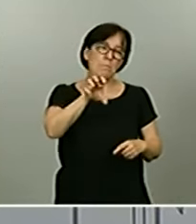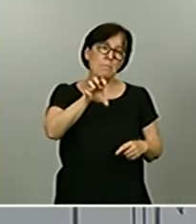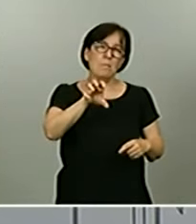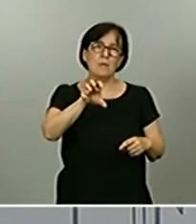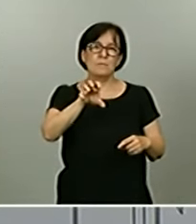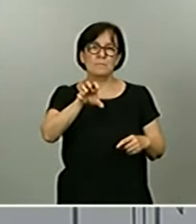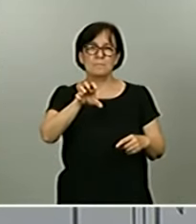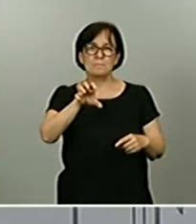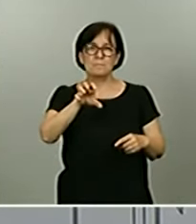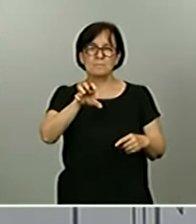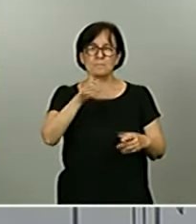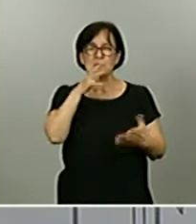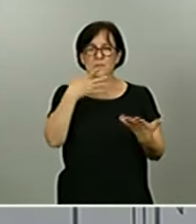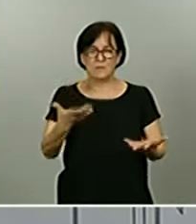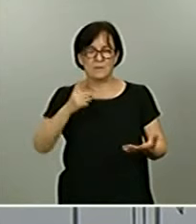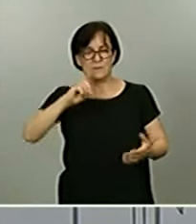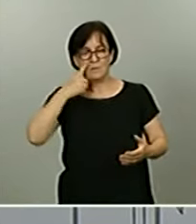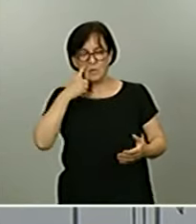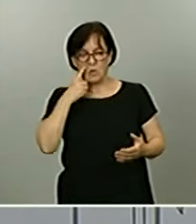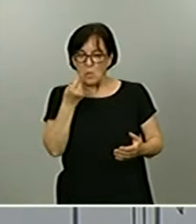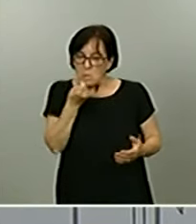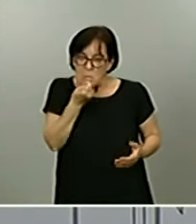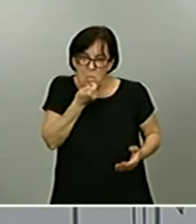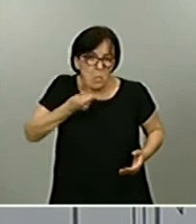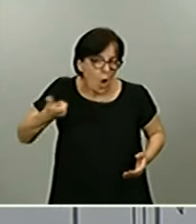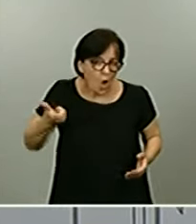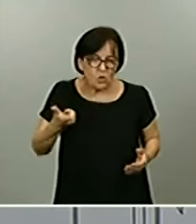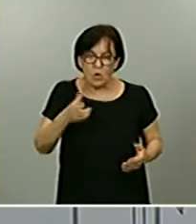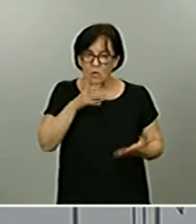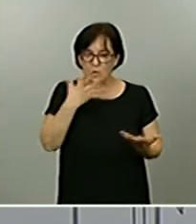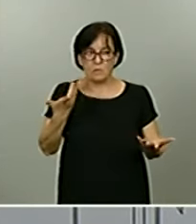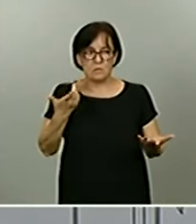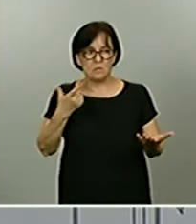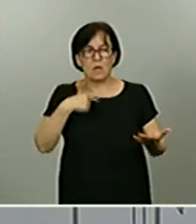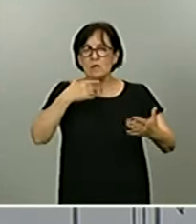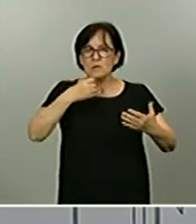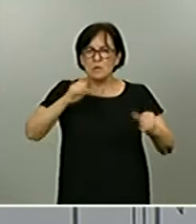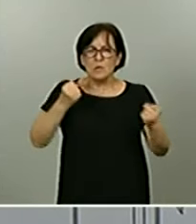que detecte muy poco, aunque tenga cifras de